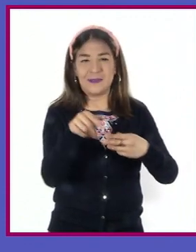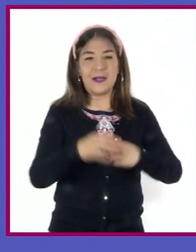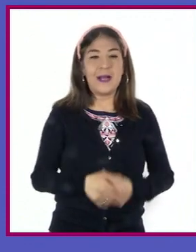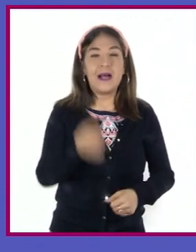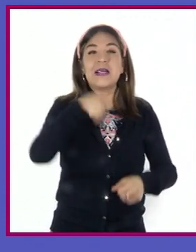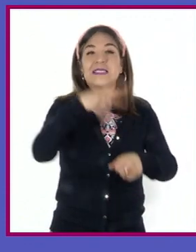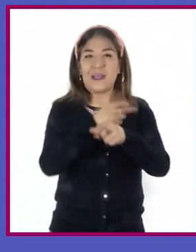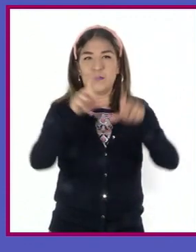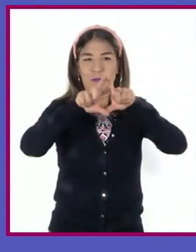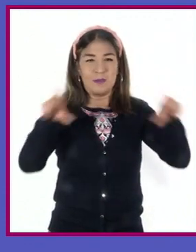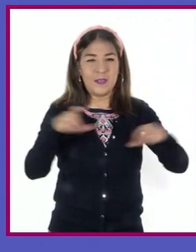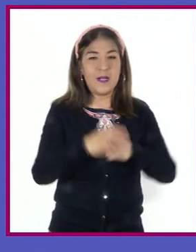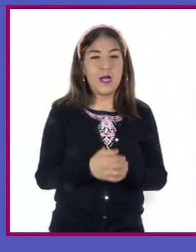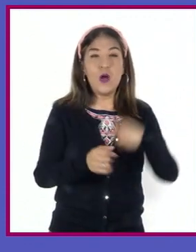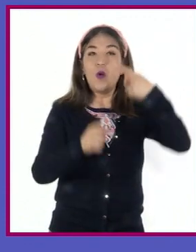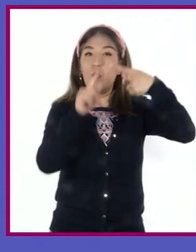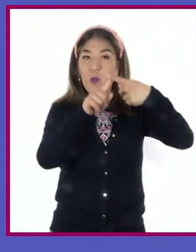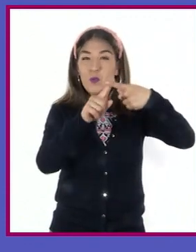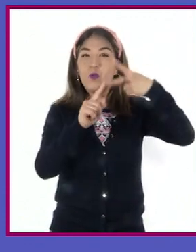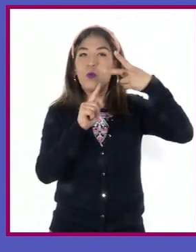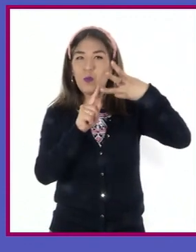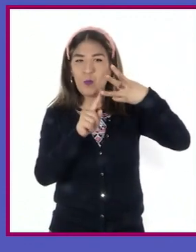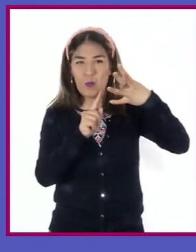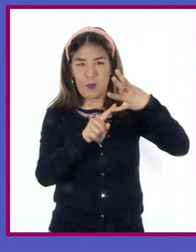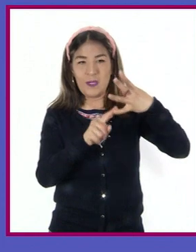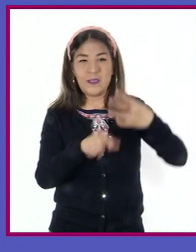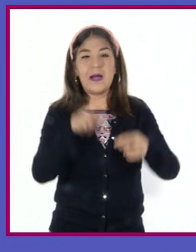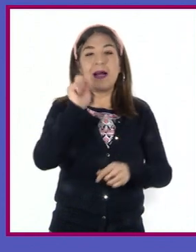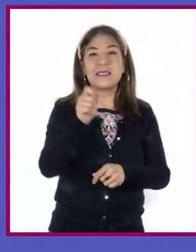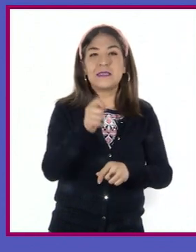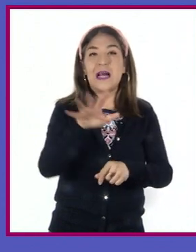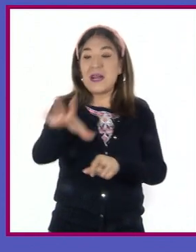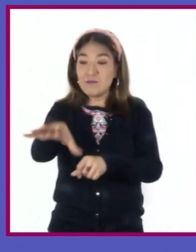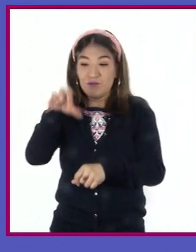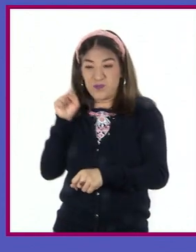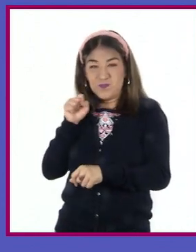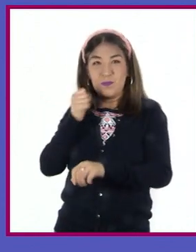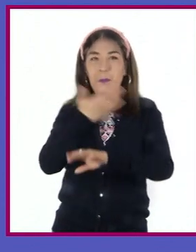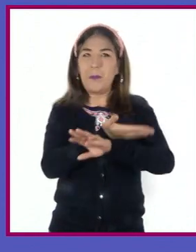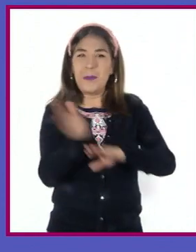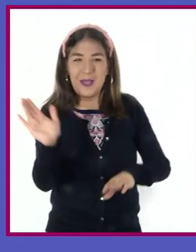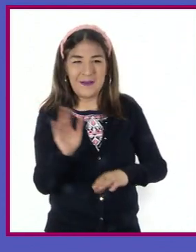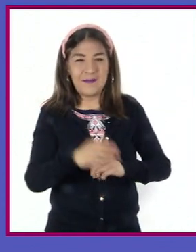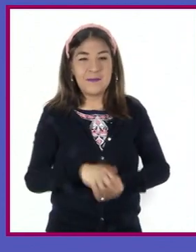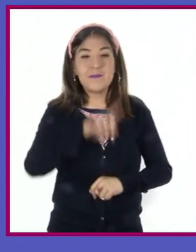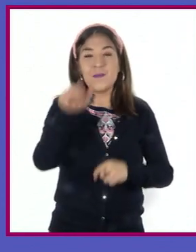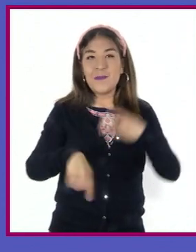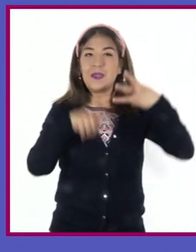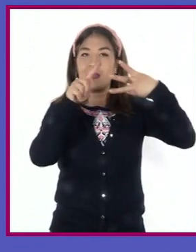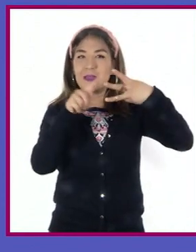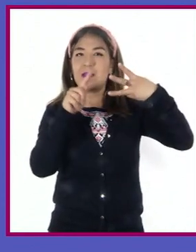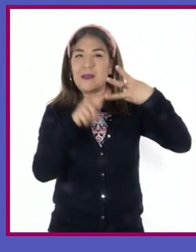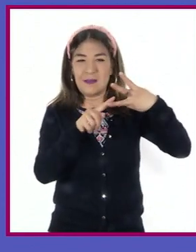jabón, que es otra forma de llamarle a las burbujas. Estas flotan y caen lentamente como si no les afectara